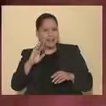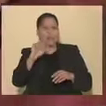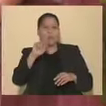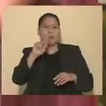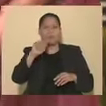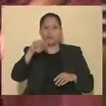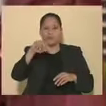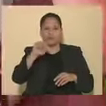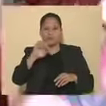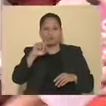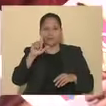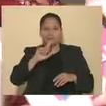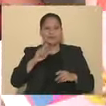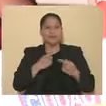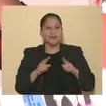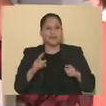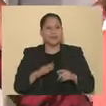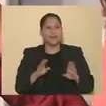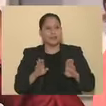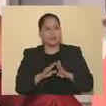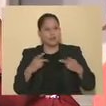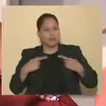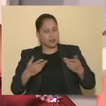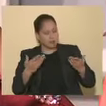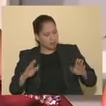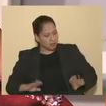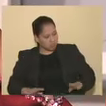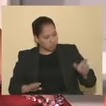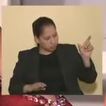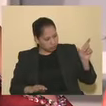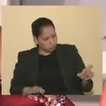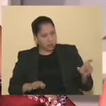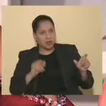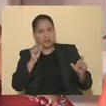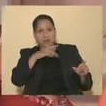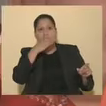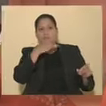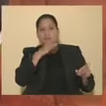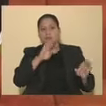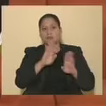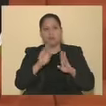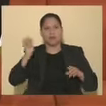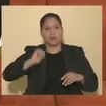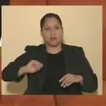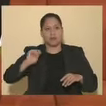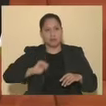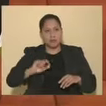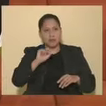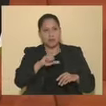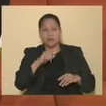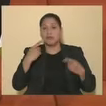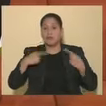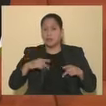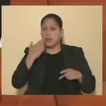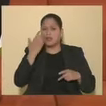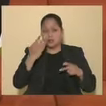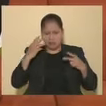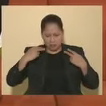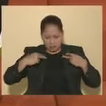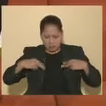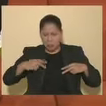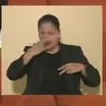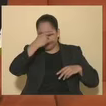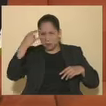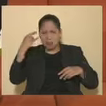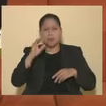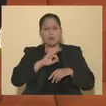que todo mundo está caracterizado, bueno, hablo de la gente que colabora ahí en el festival de la época medieval. Y si la gente quiere ir disfrazada, también puede ir.